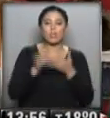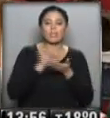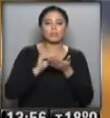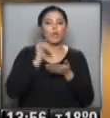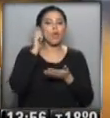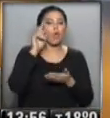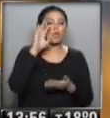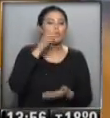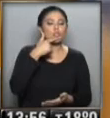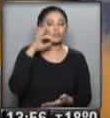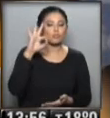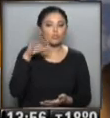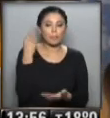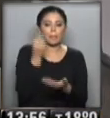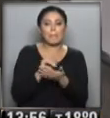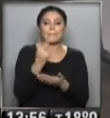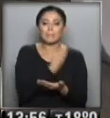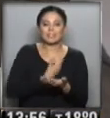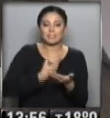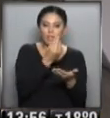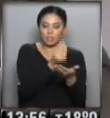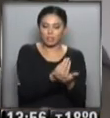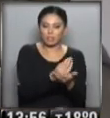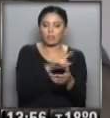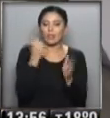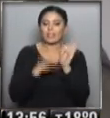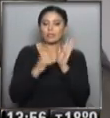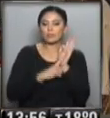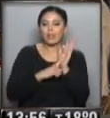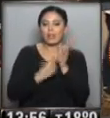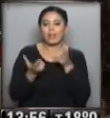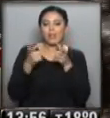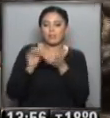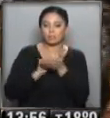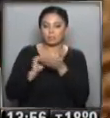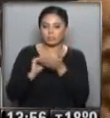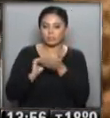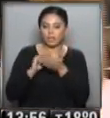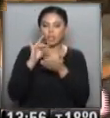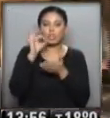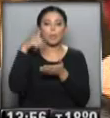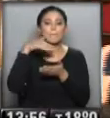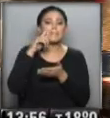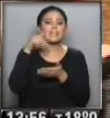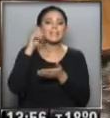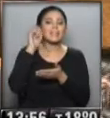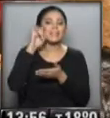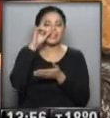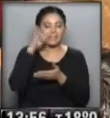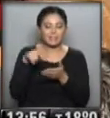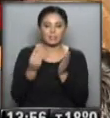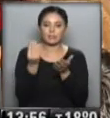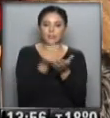Leonardo Grosso y con la presencia del vicepresidente Amado Boudou y del titular de la Cámara de Diputados, Julián Domínguez, se realizó